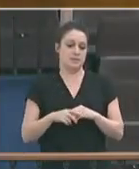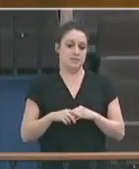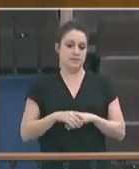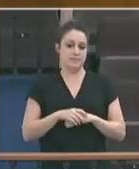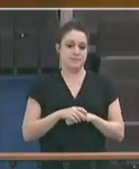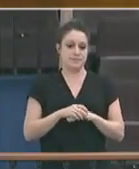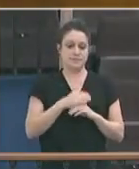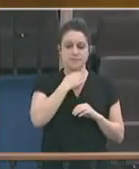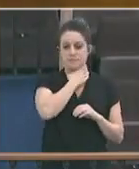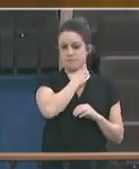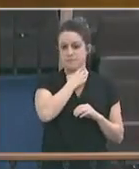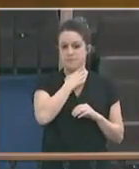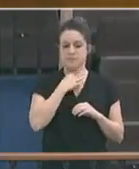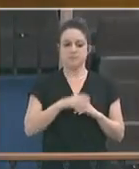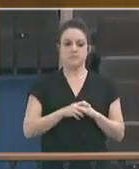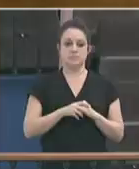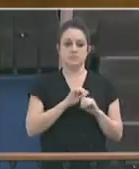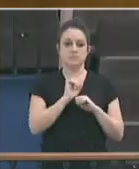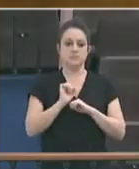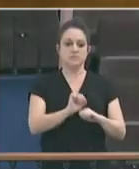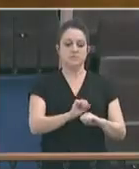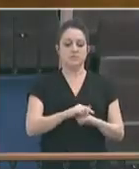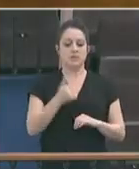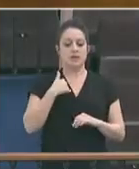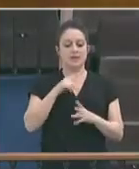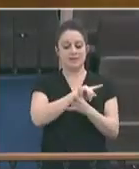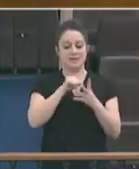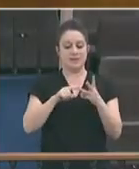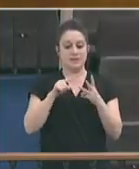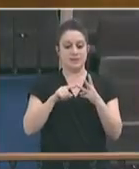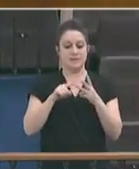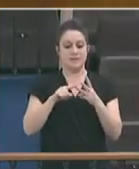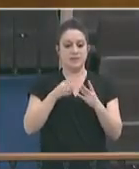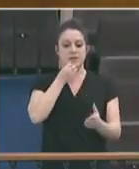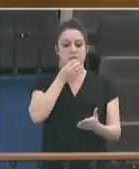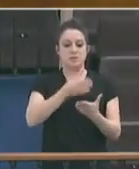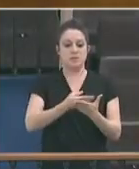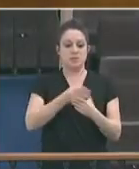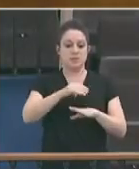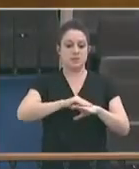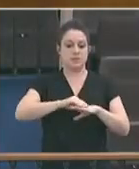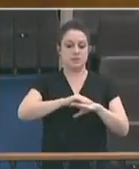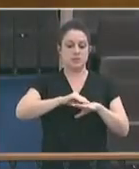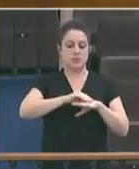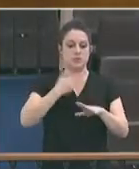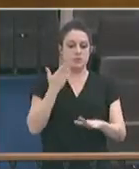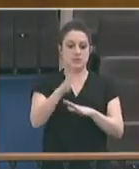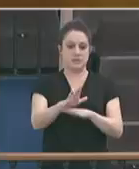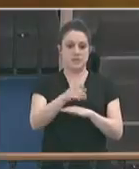favor. En tercer lugar, se somete a votación la propuesta de resolución presentada por el Grupo Parlamentario